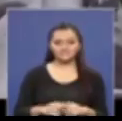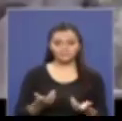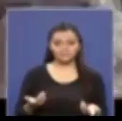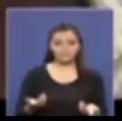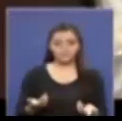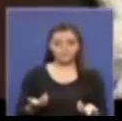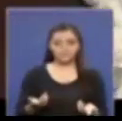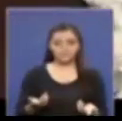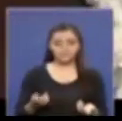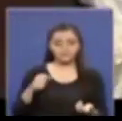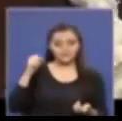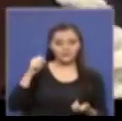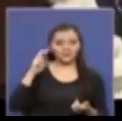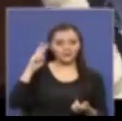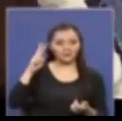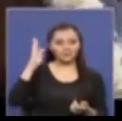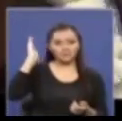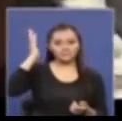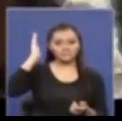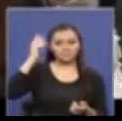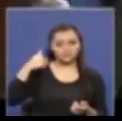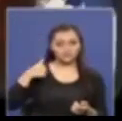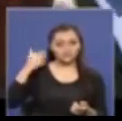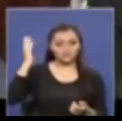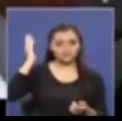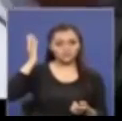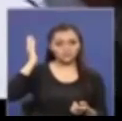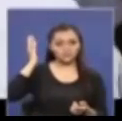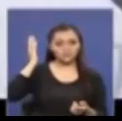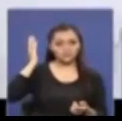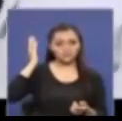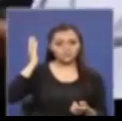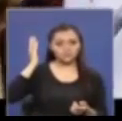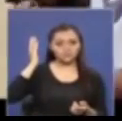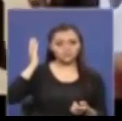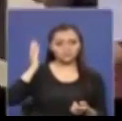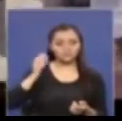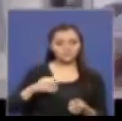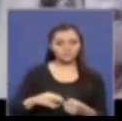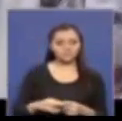Esos son los videos de llegada, el discurso de llegada, lo tienen. Ya.